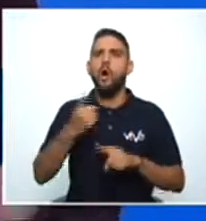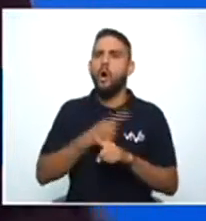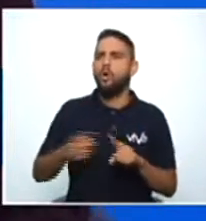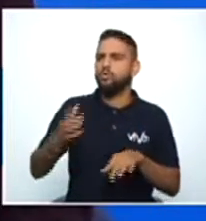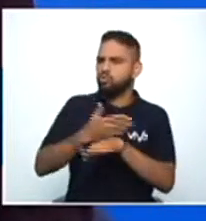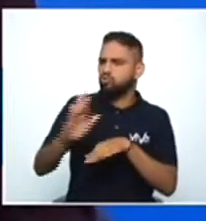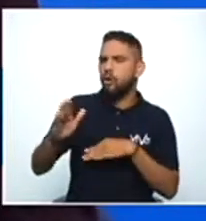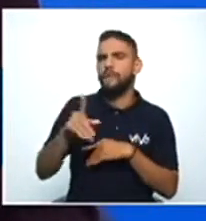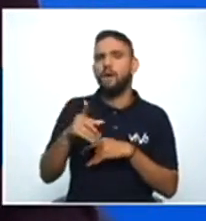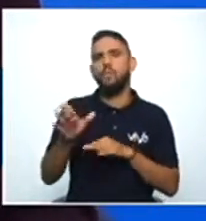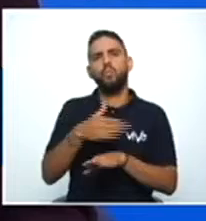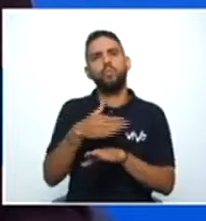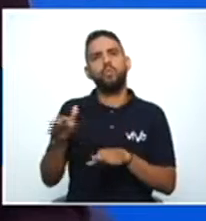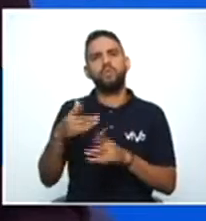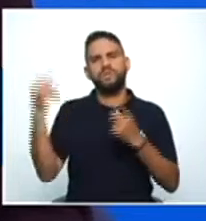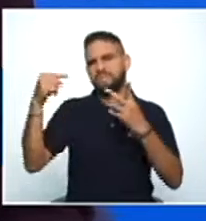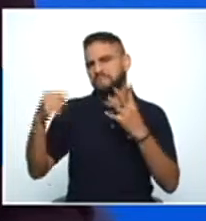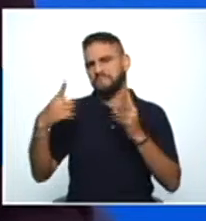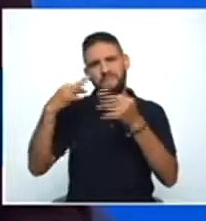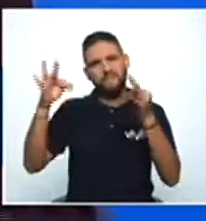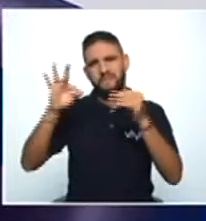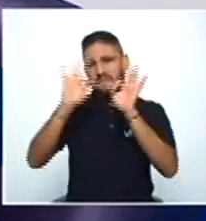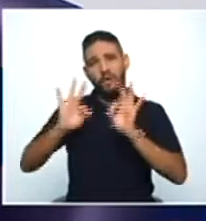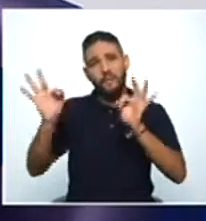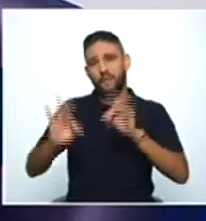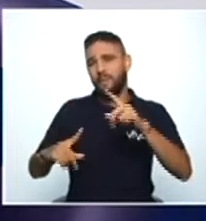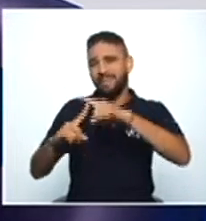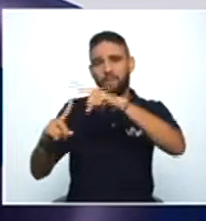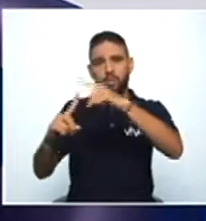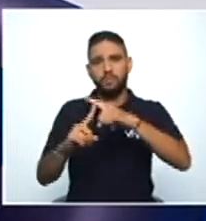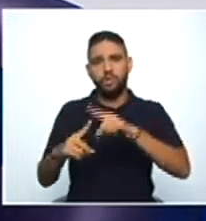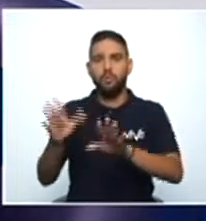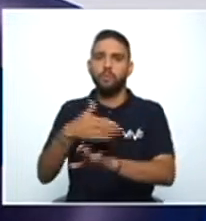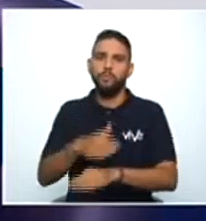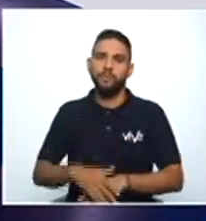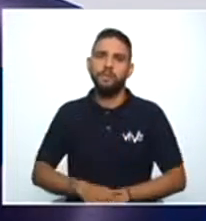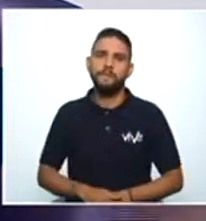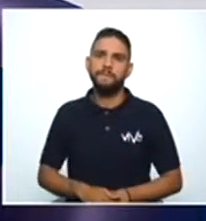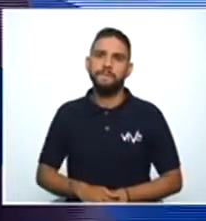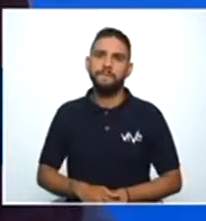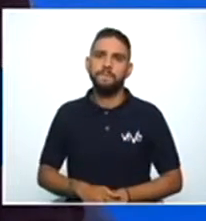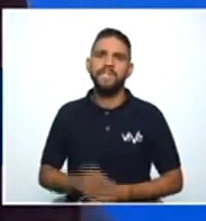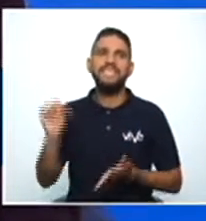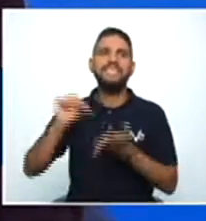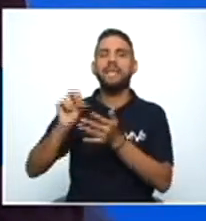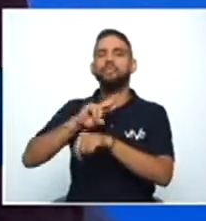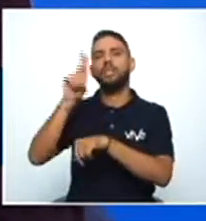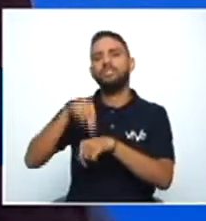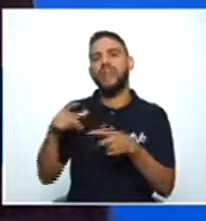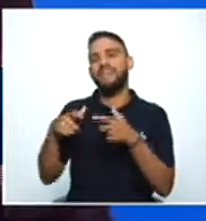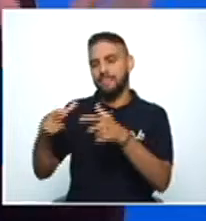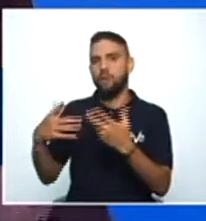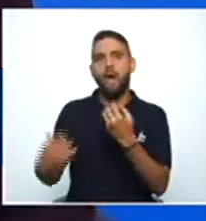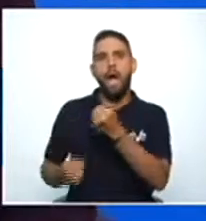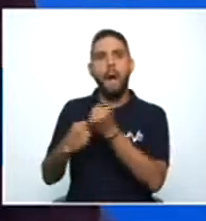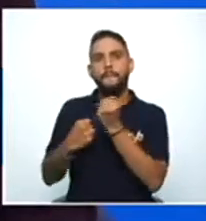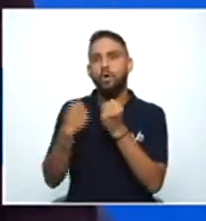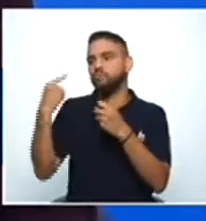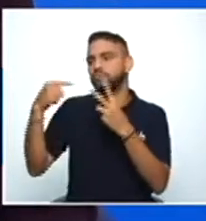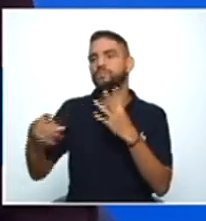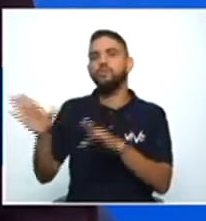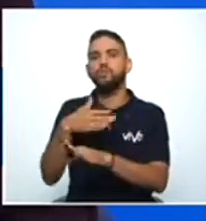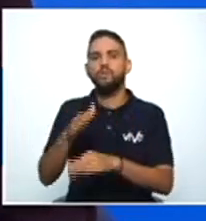en otros en otras formas musicales y allí el centro nacional del disco ha dado precisamente el acompañamiento como institución a todos los géneros